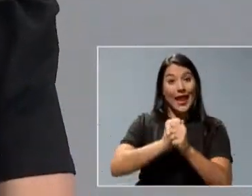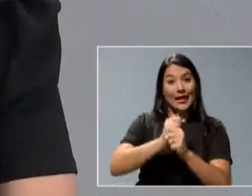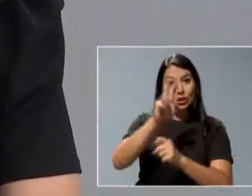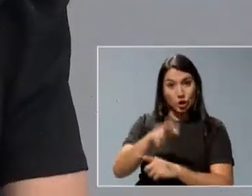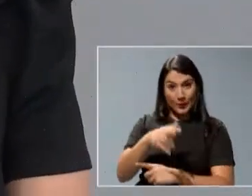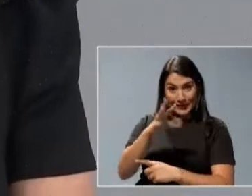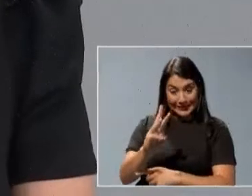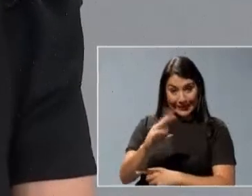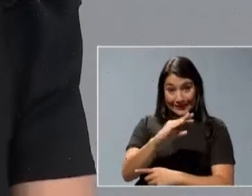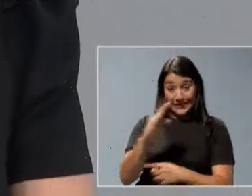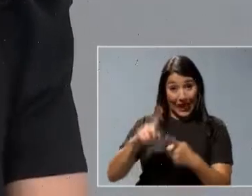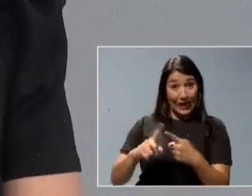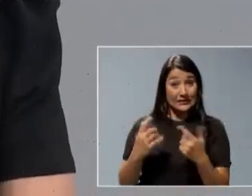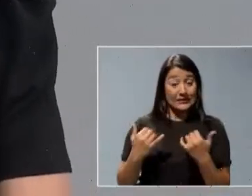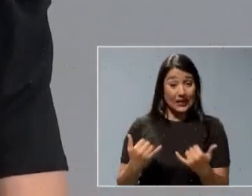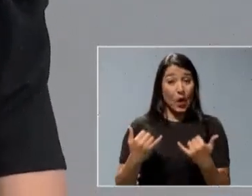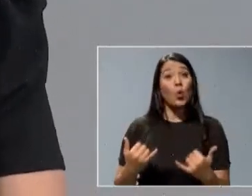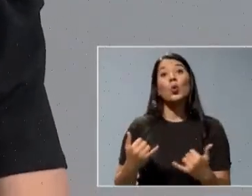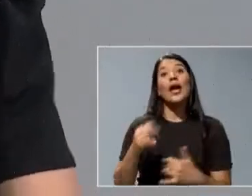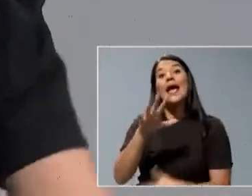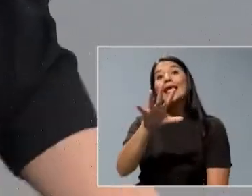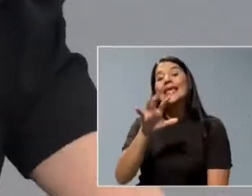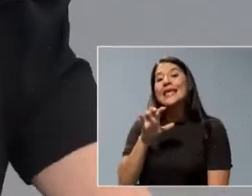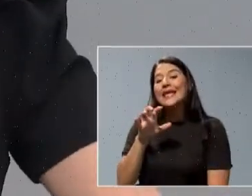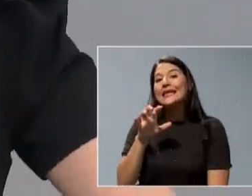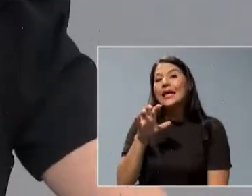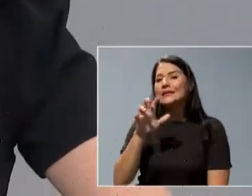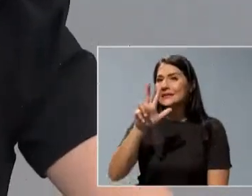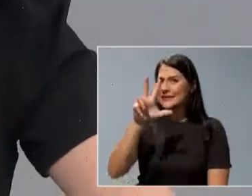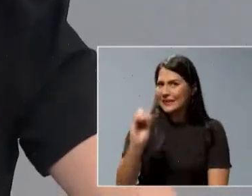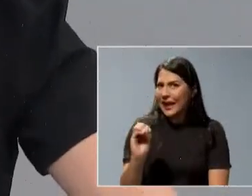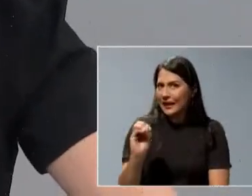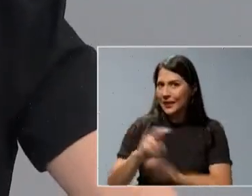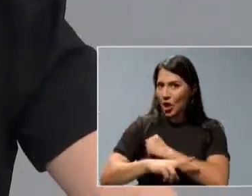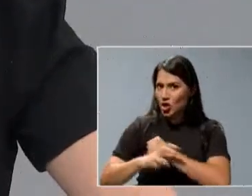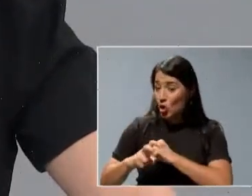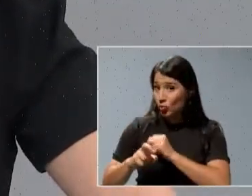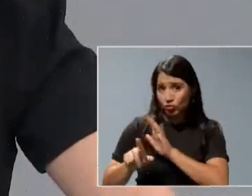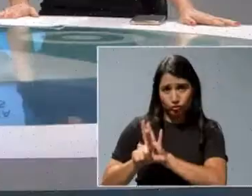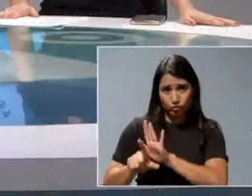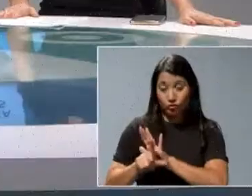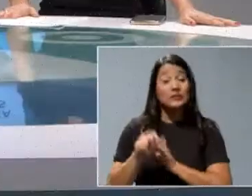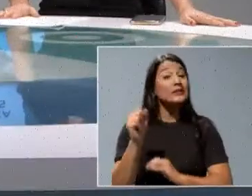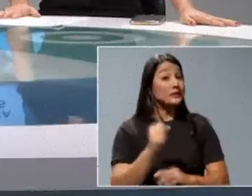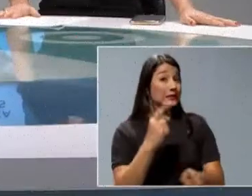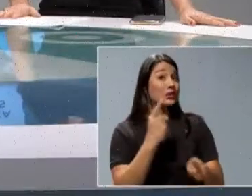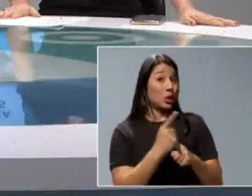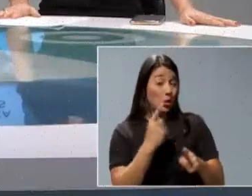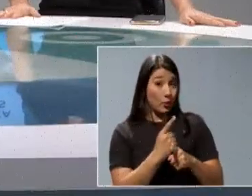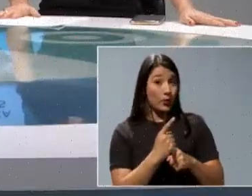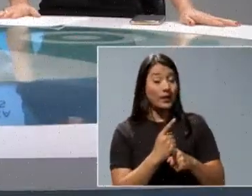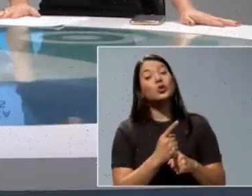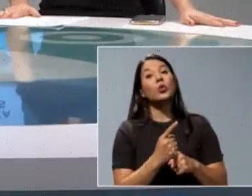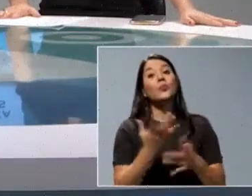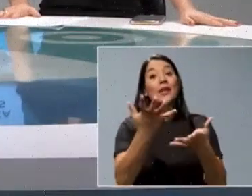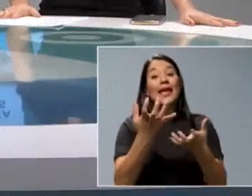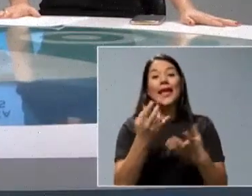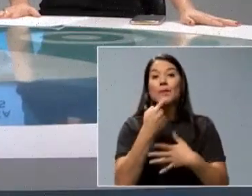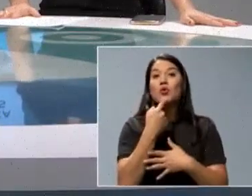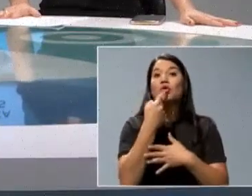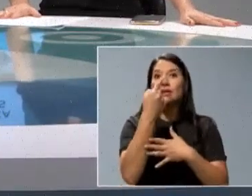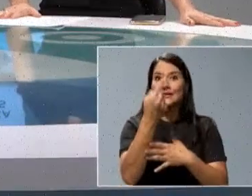el momento se registran más de 530 tomas ilegales. Así es, hay que dejar claro que los datos que tenemos acá y